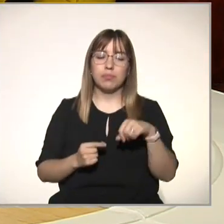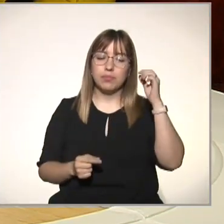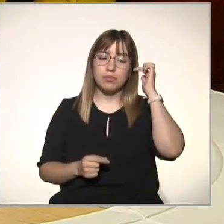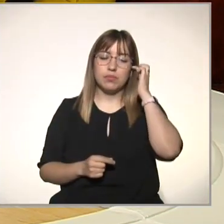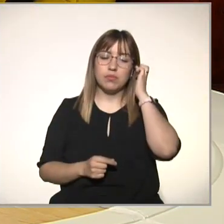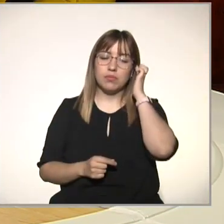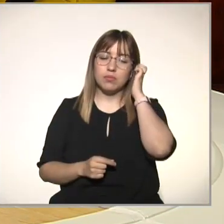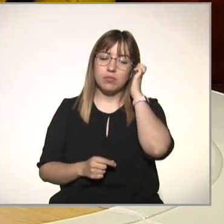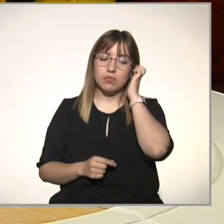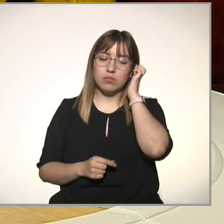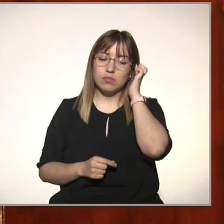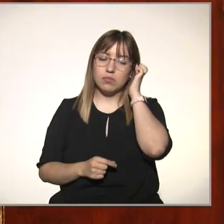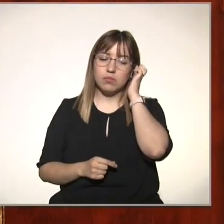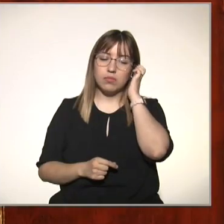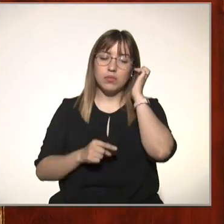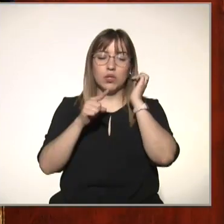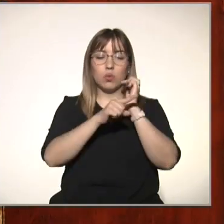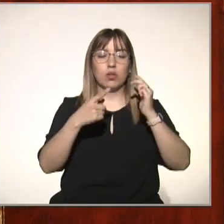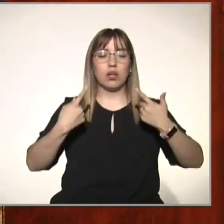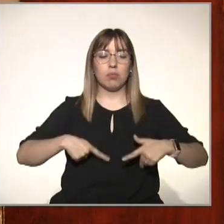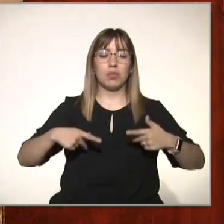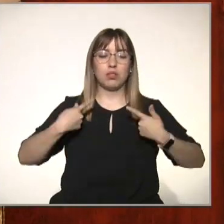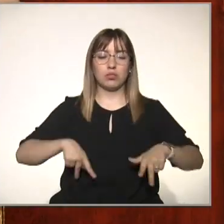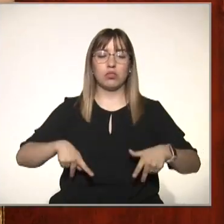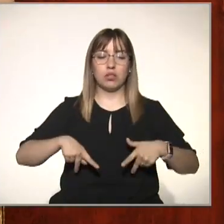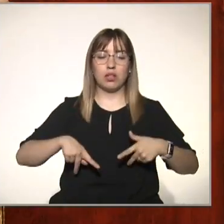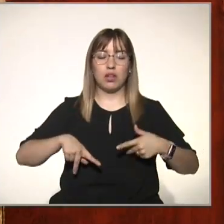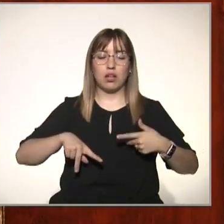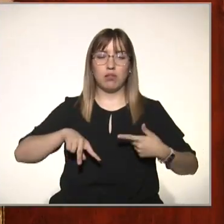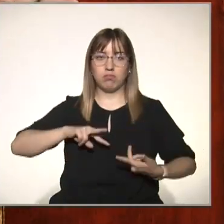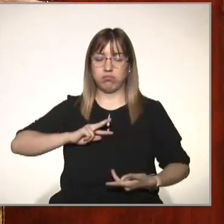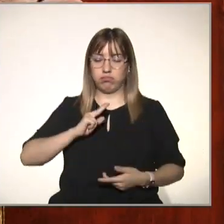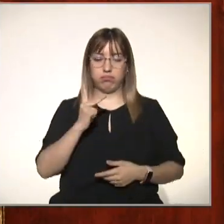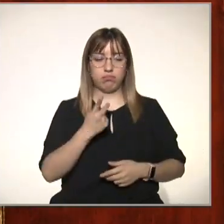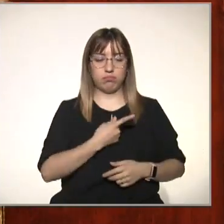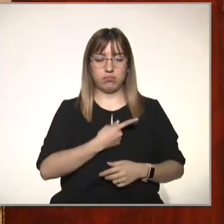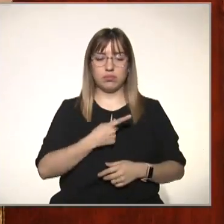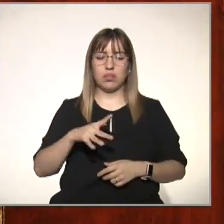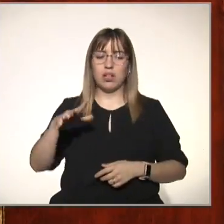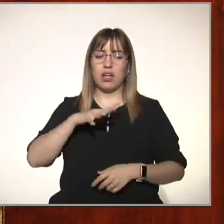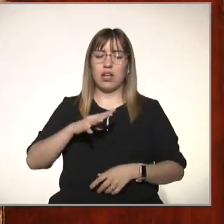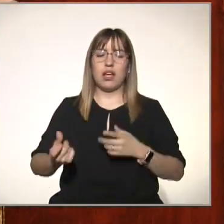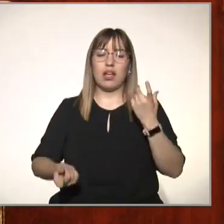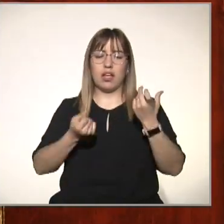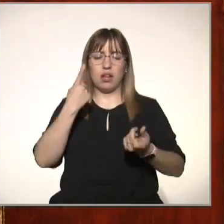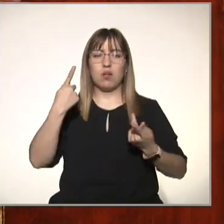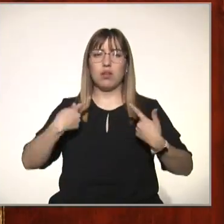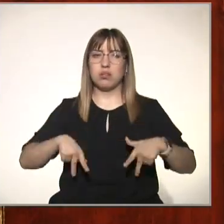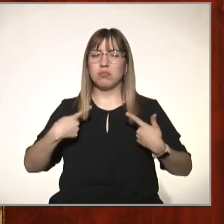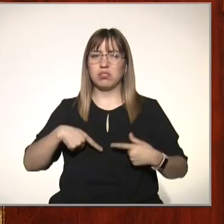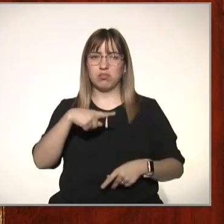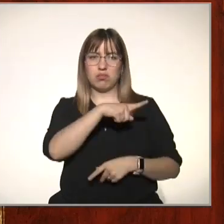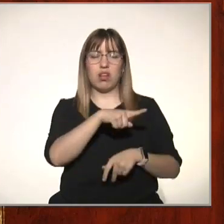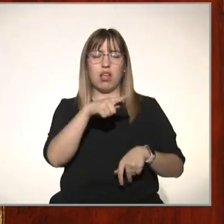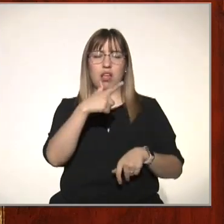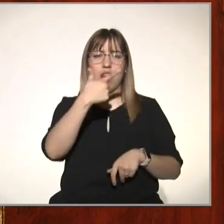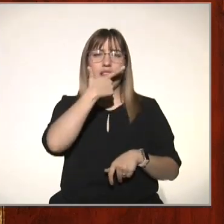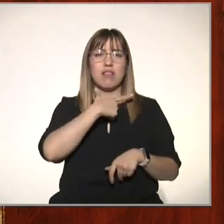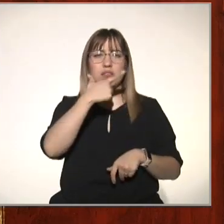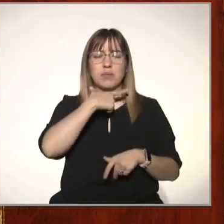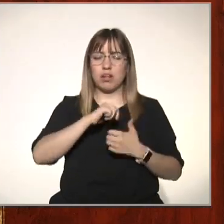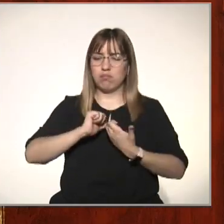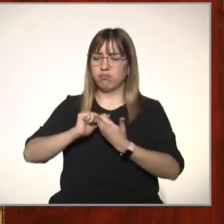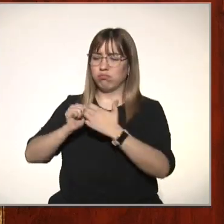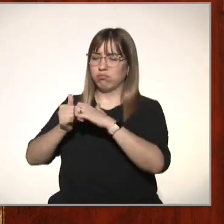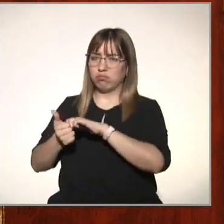el mito de una persona transiciona para ser heterosexual. Digo, hay mujeres trans lesbianas, pansexuales, asexuales. Eso, la identidad de